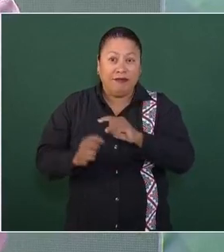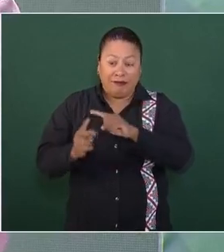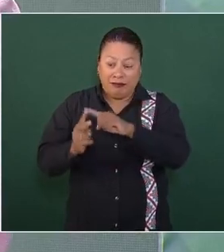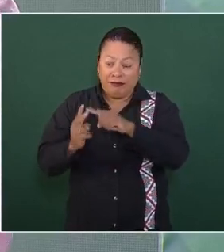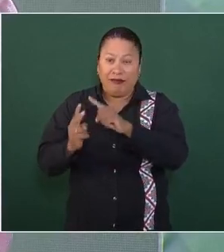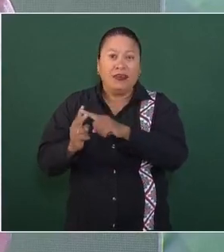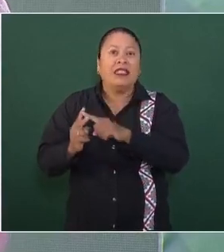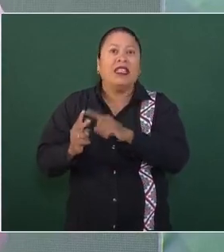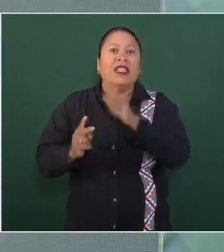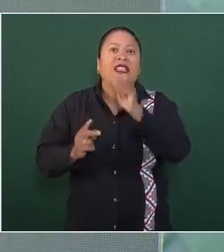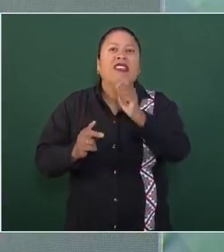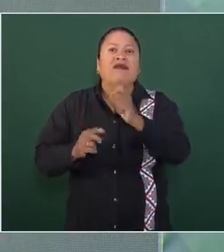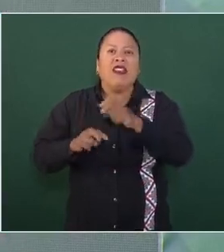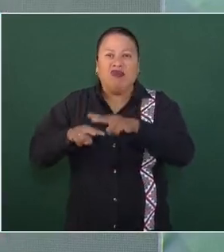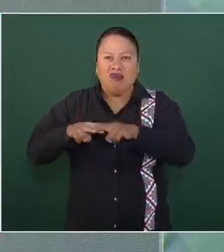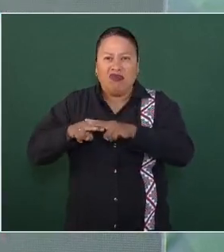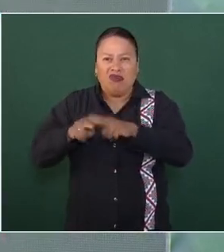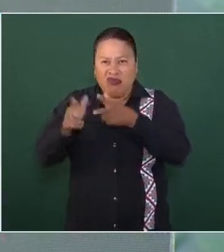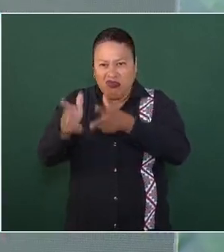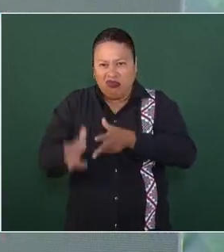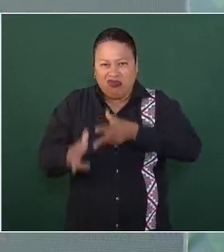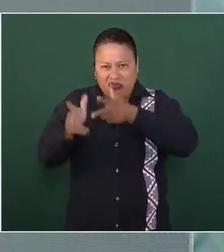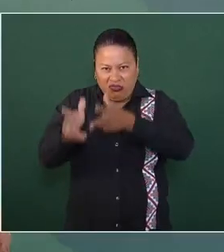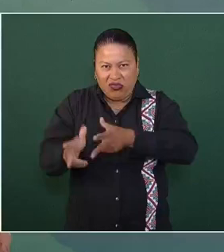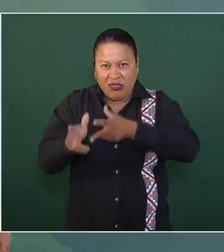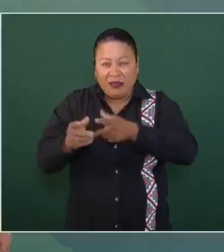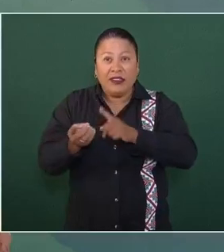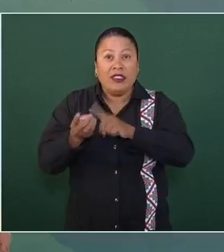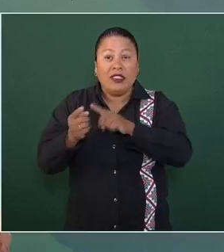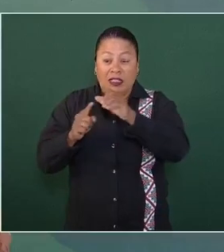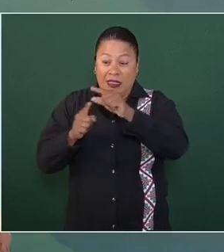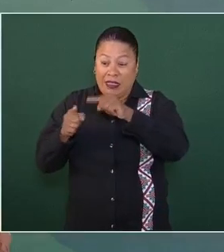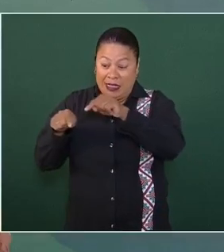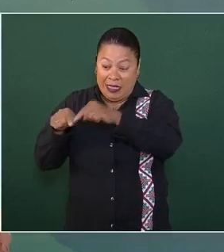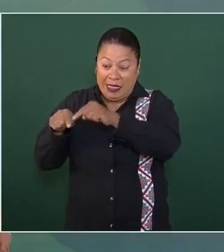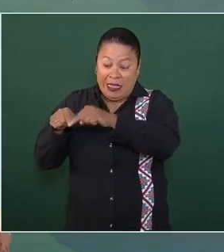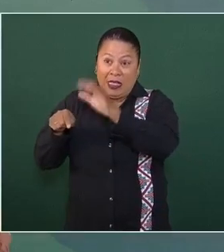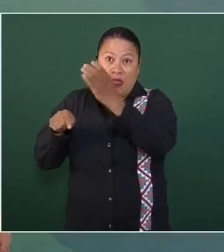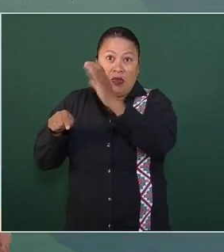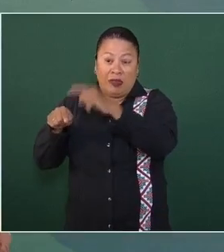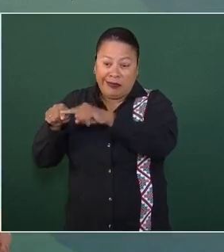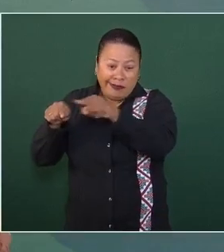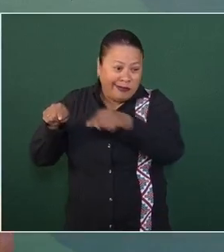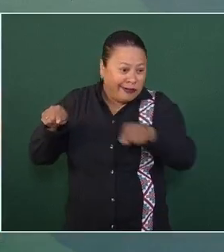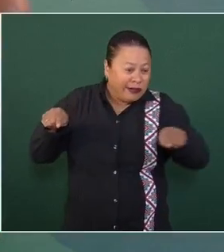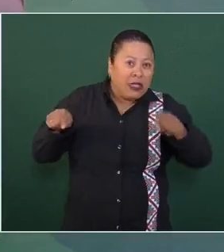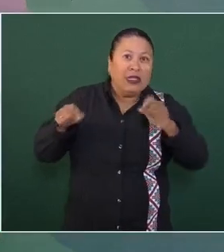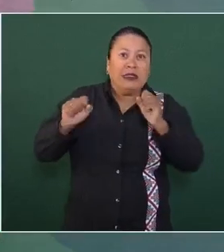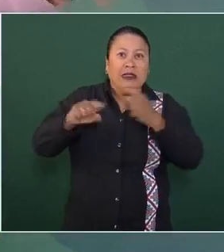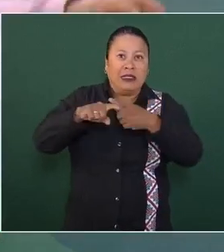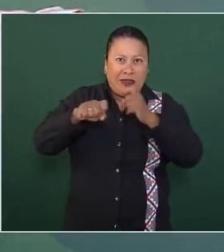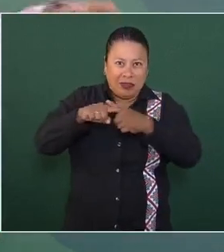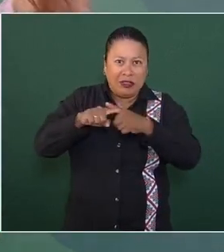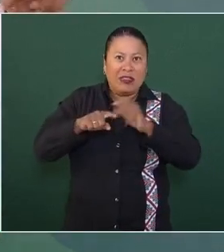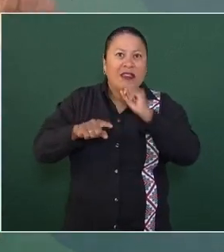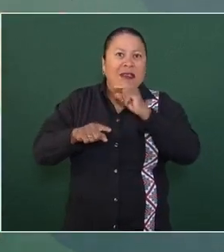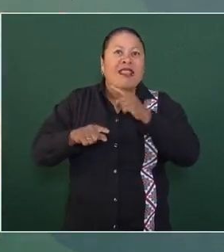construye el ferrocarril de Coatzacoalcos a Salina Cruz y los dos puertos